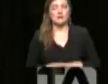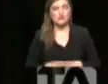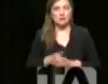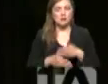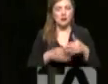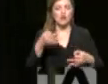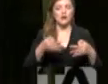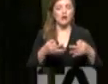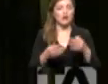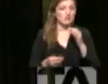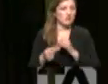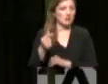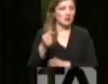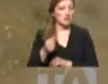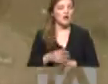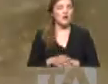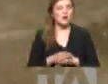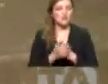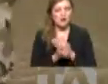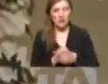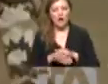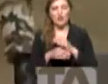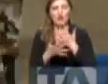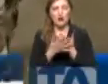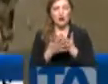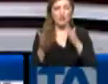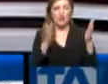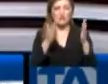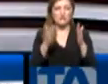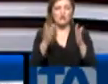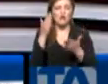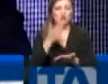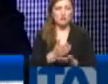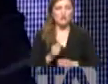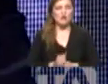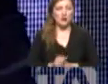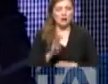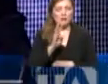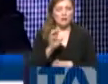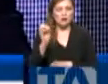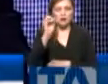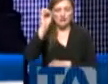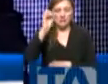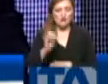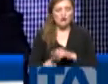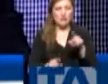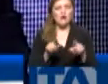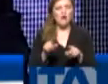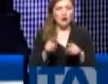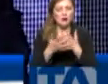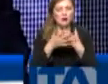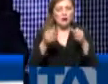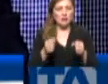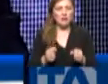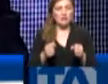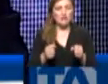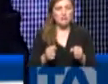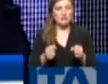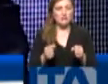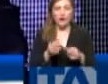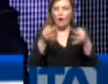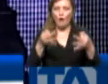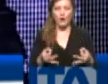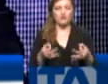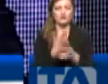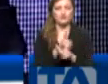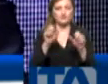procesos judiciales y evitar el abuso de la prisión preventiva. Al cumplir el 60%, muchos de los presos ya los han cumplido este tiempo y